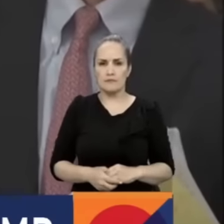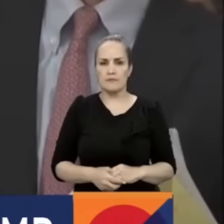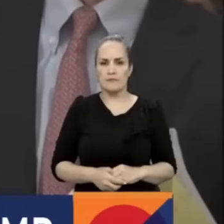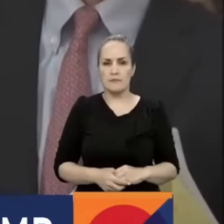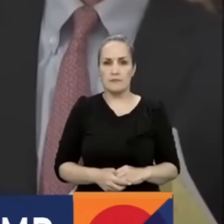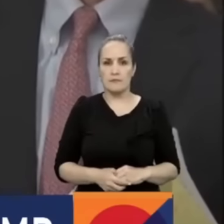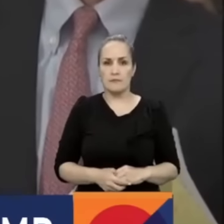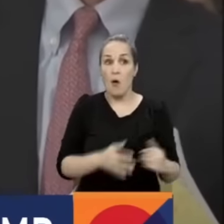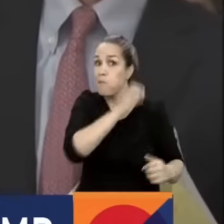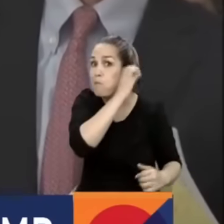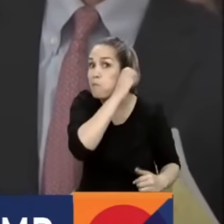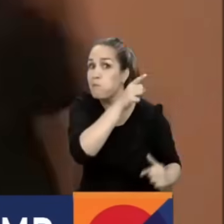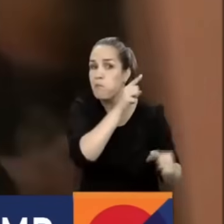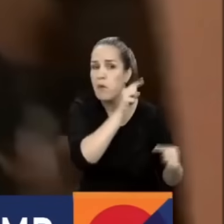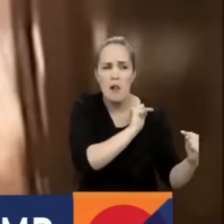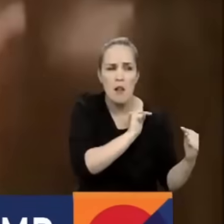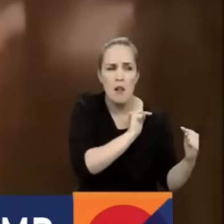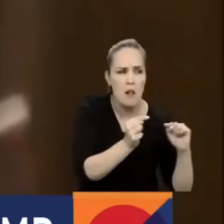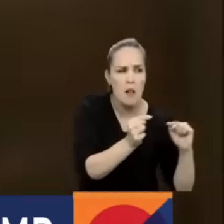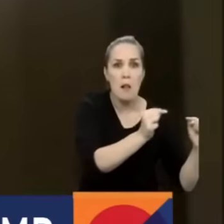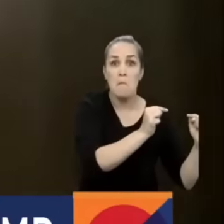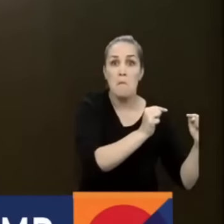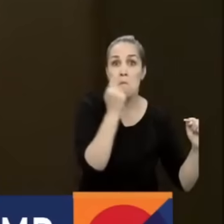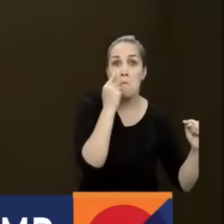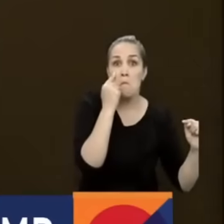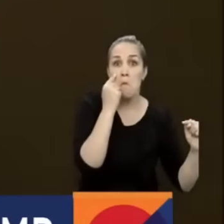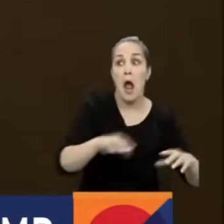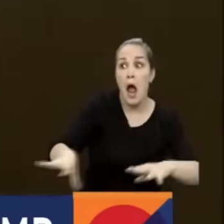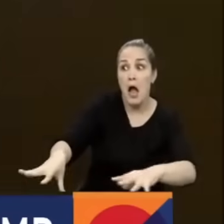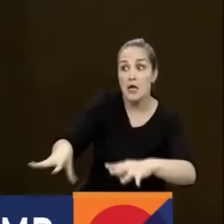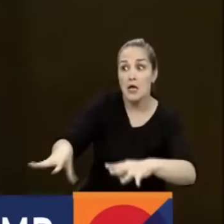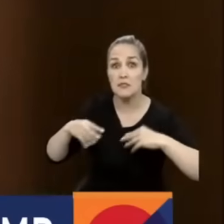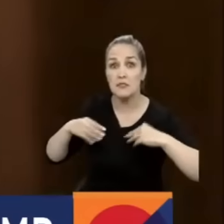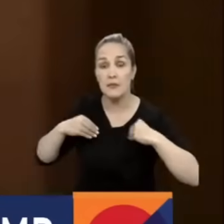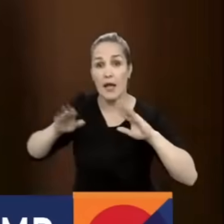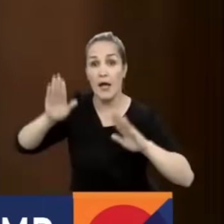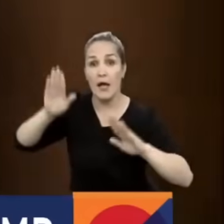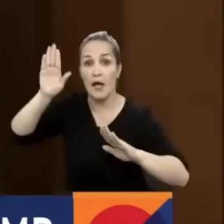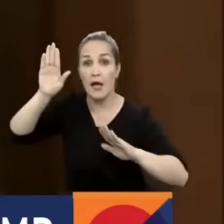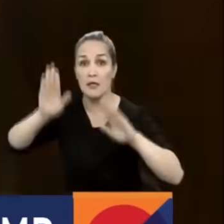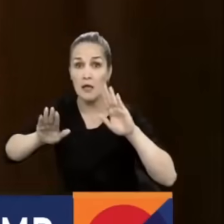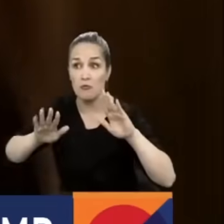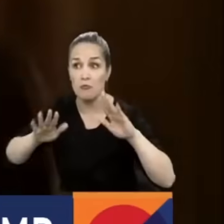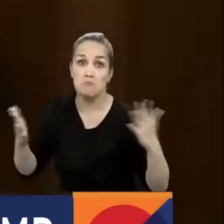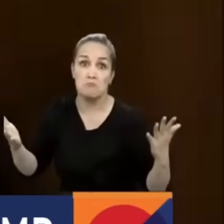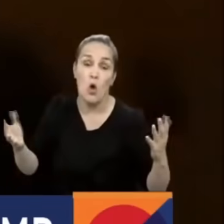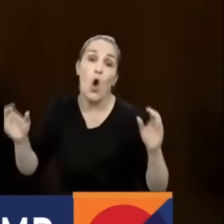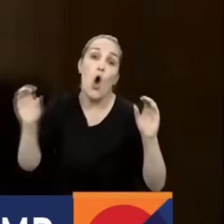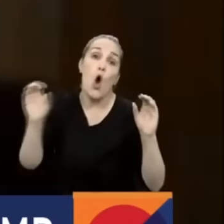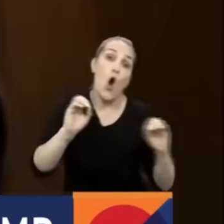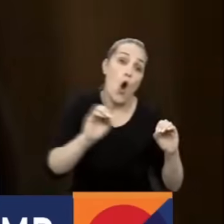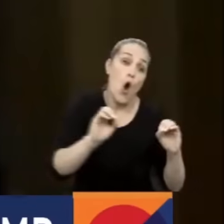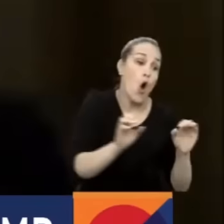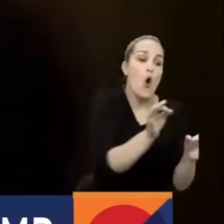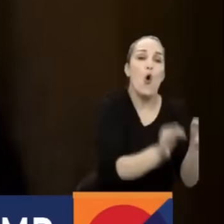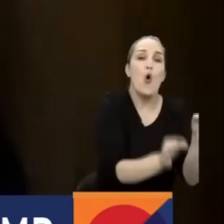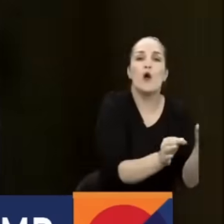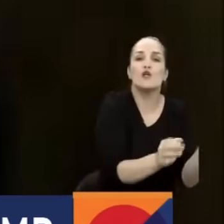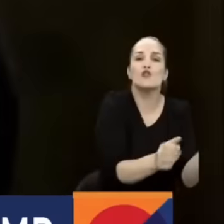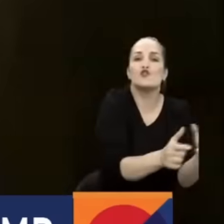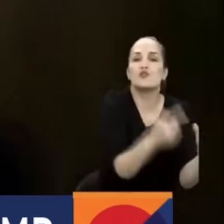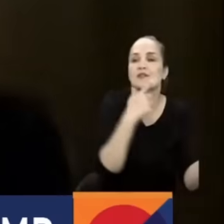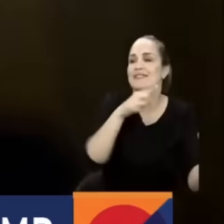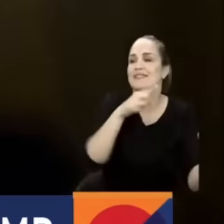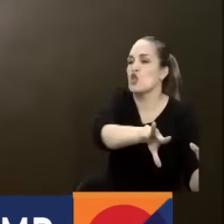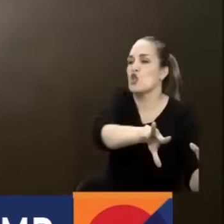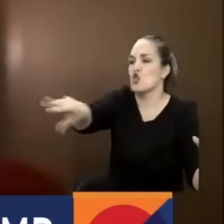Así las cosas, el tribunal también podría aceptar a trámite la apelación de Trump contra un fallo de un tribunal inferior que lo despojó de